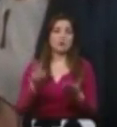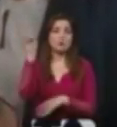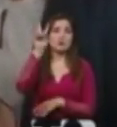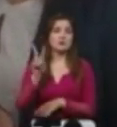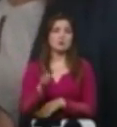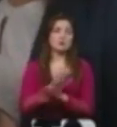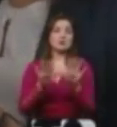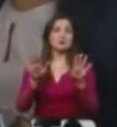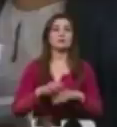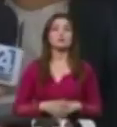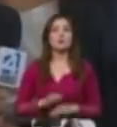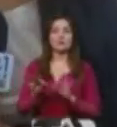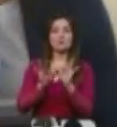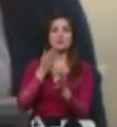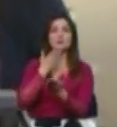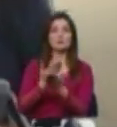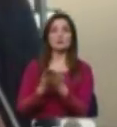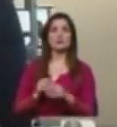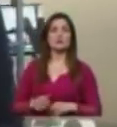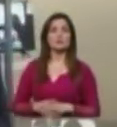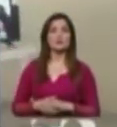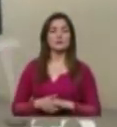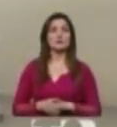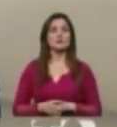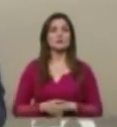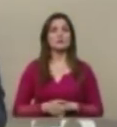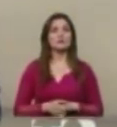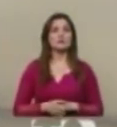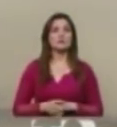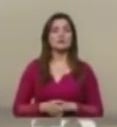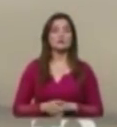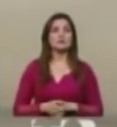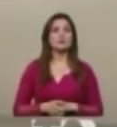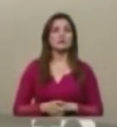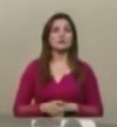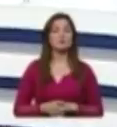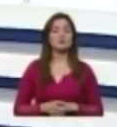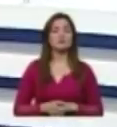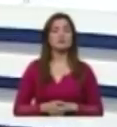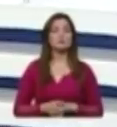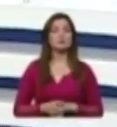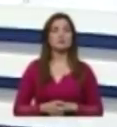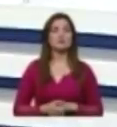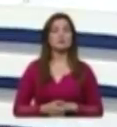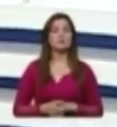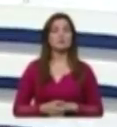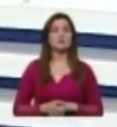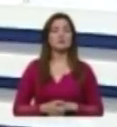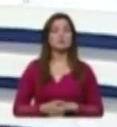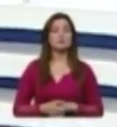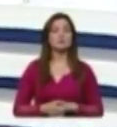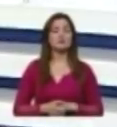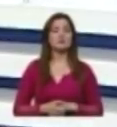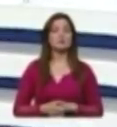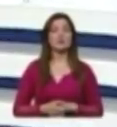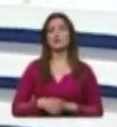venezolano, ¿sí? Perfecto, muchísimas gracias. Helen, te escucho, tienes una pregunta. Sí, Fernanda, lo que queremos